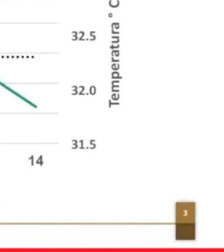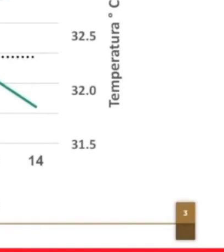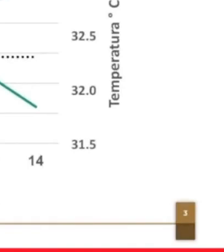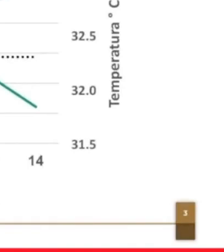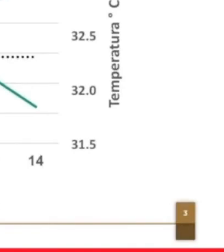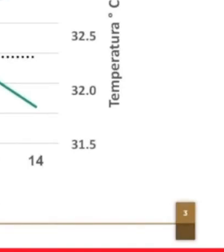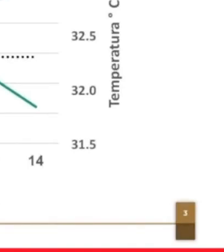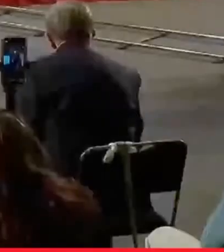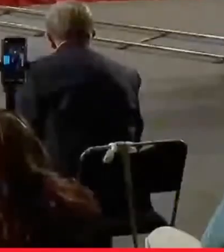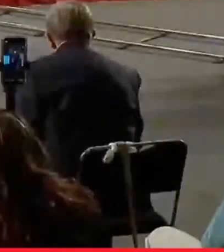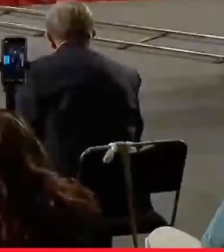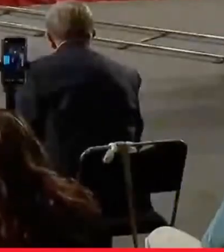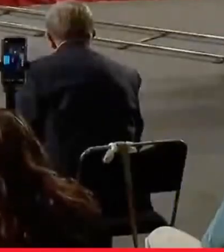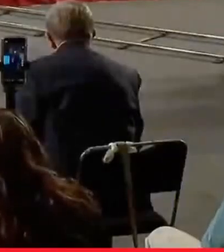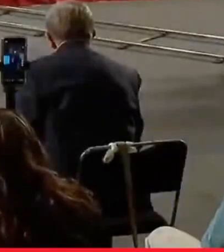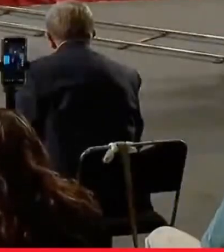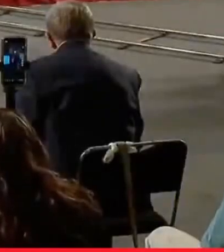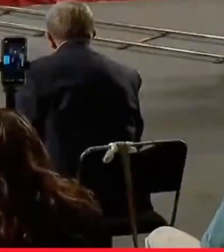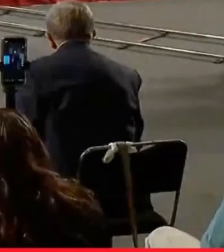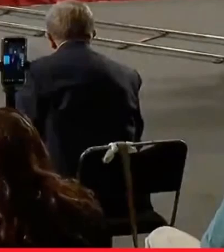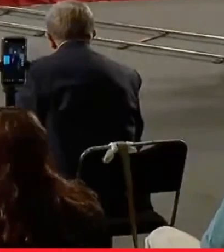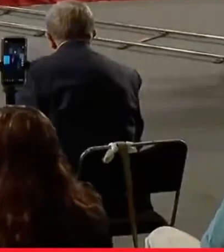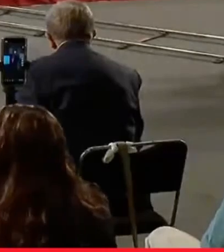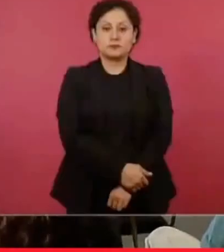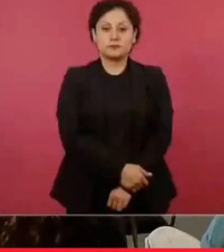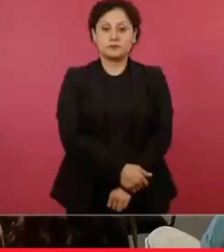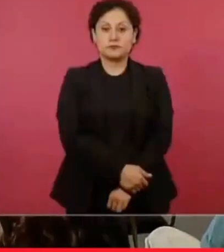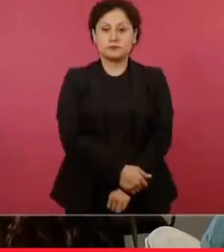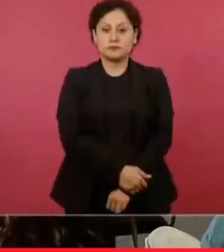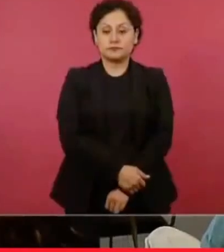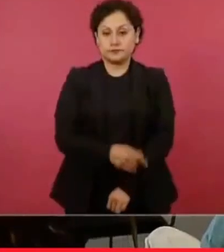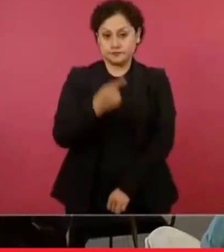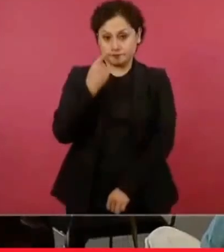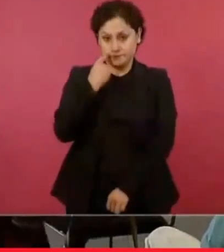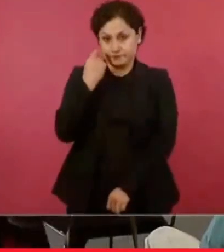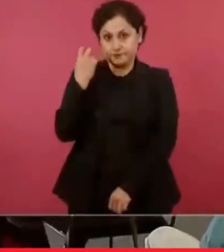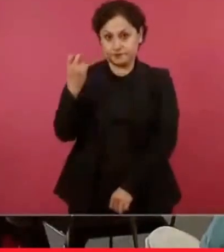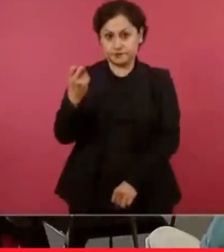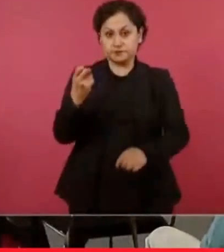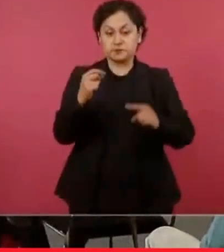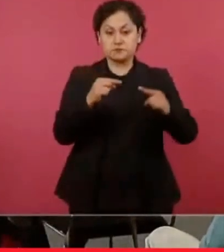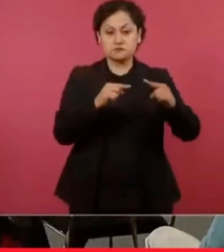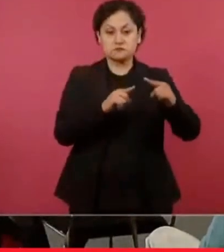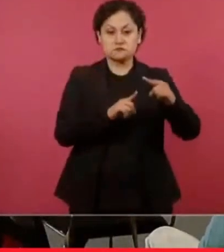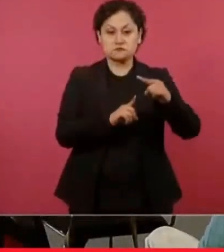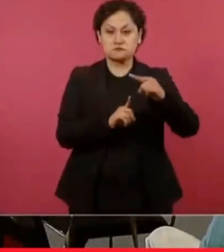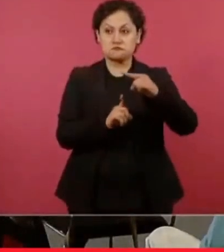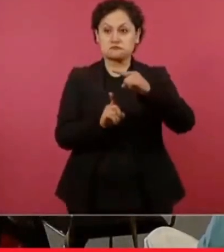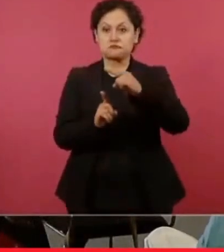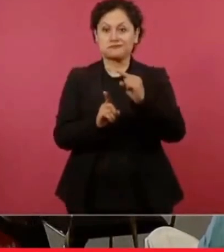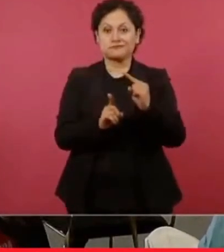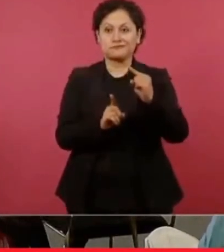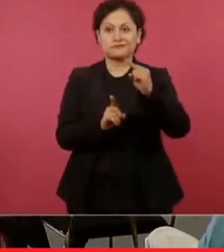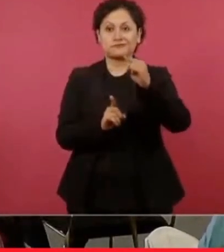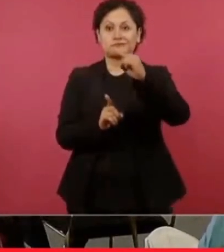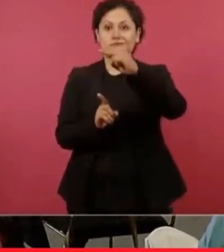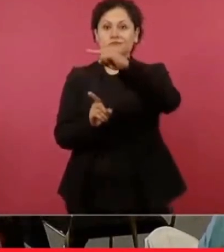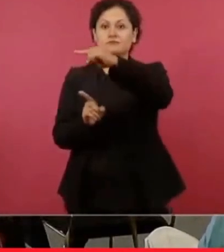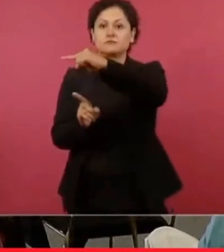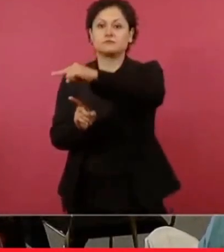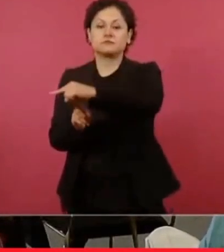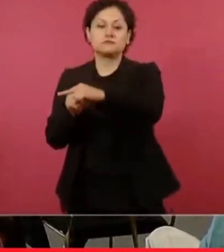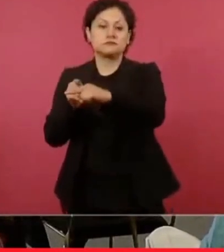2.5 veces la península de Yucatán al país. Ese fue el incremento que tuvimos que atender de manera extraordinaria en estos 3